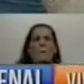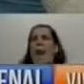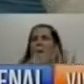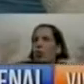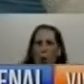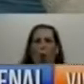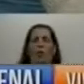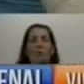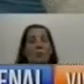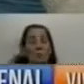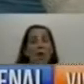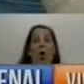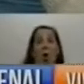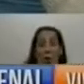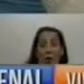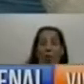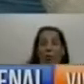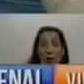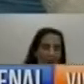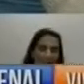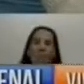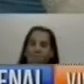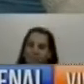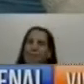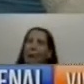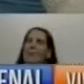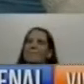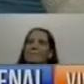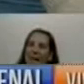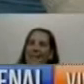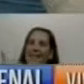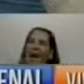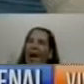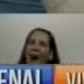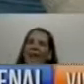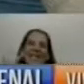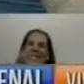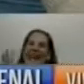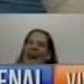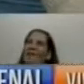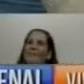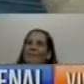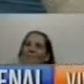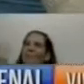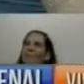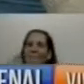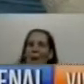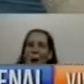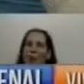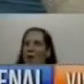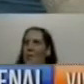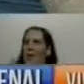una cuestión que abarca muchos temas complejos, pero yo supongo que va a tener un gran